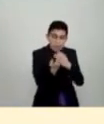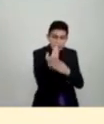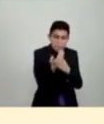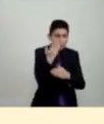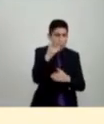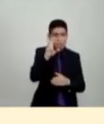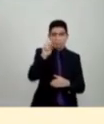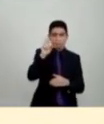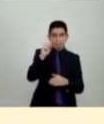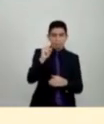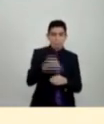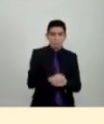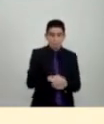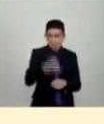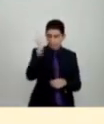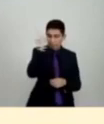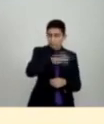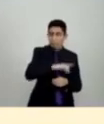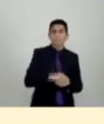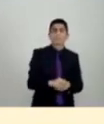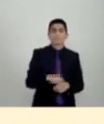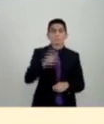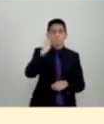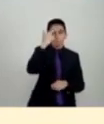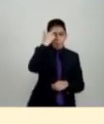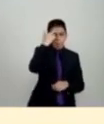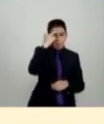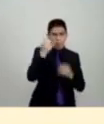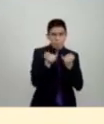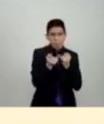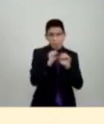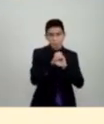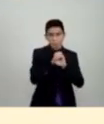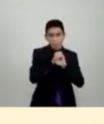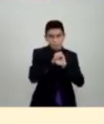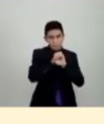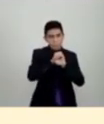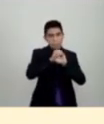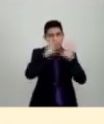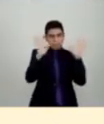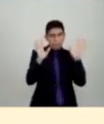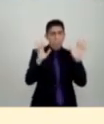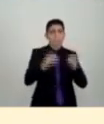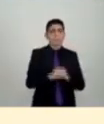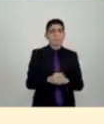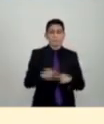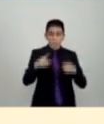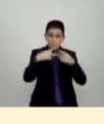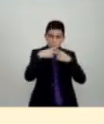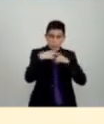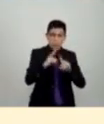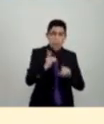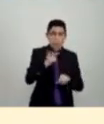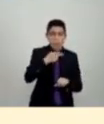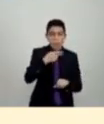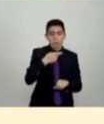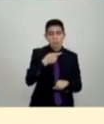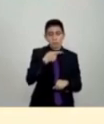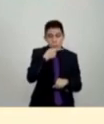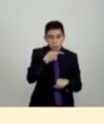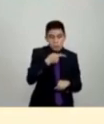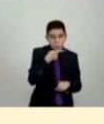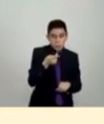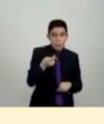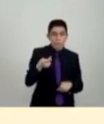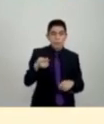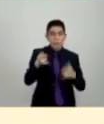cosa horrorosa. Y yo me acuerdo de, pero claro, empezaba a hablar de algunas cosas literarias y